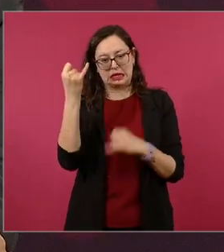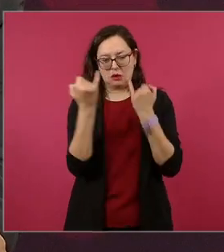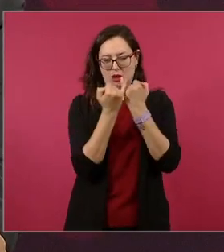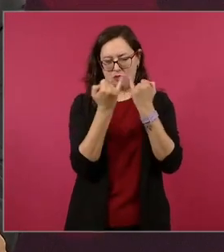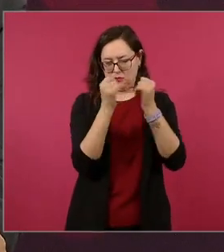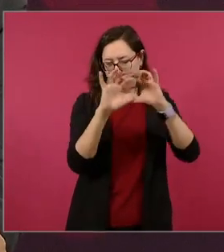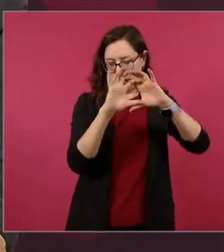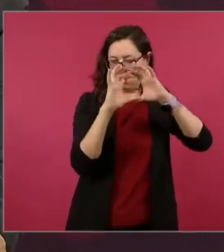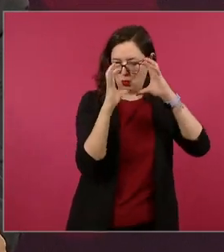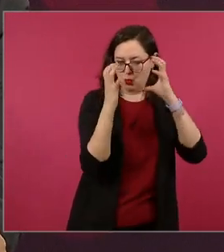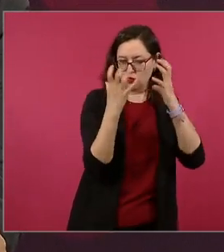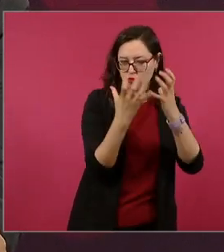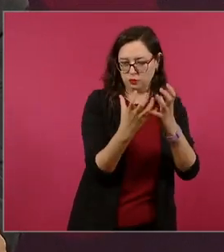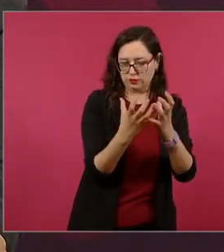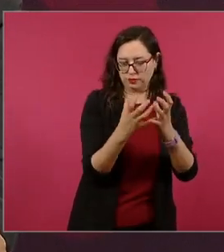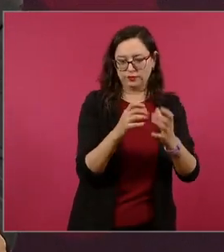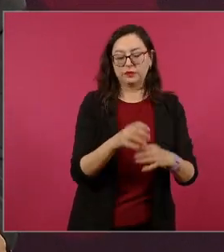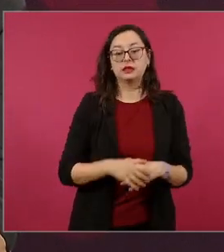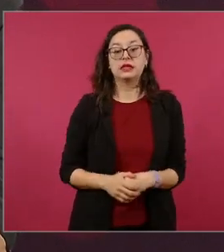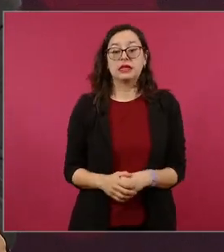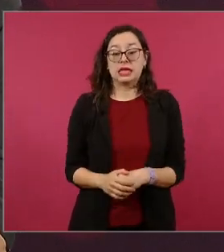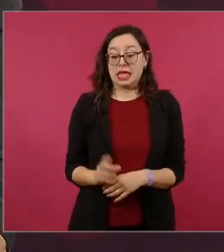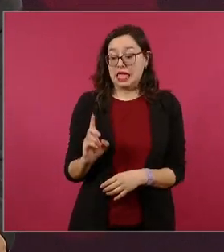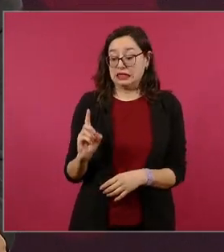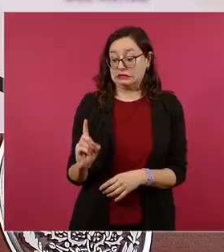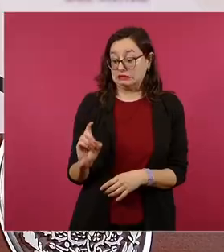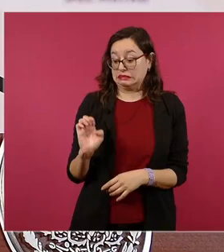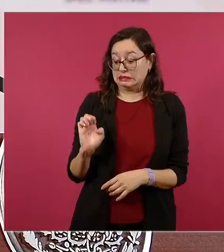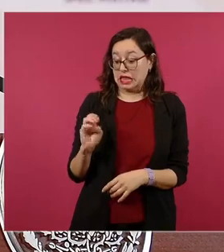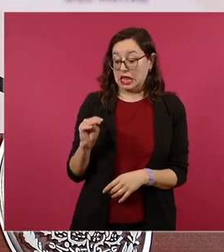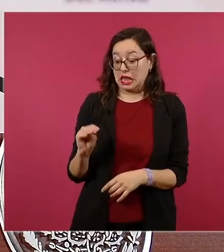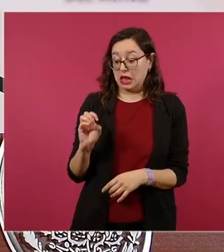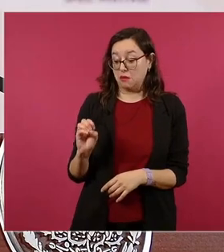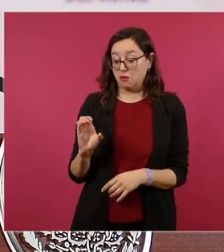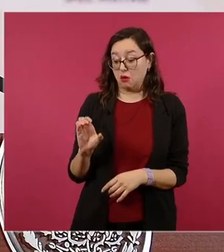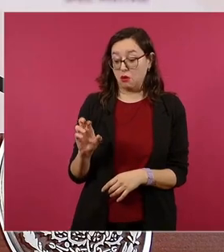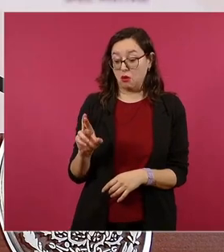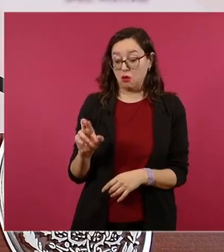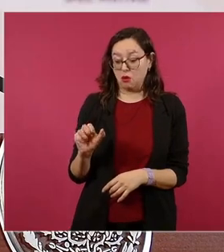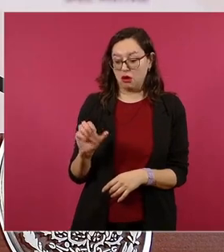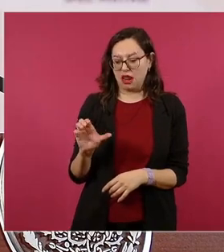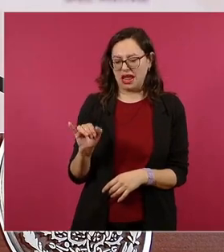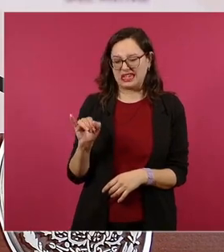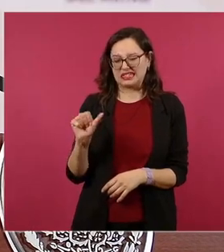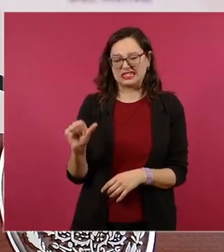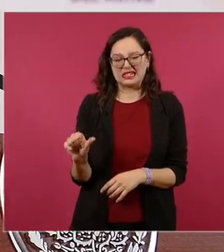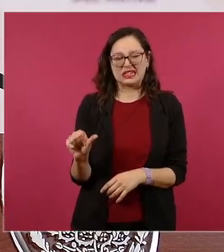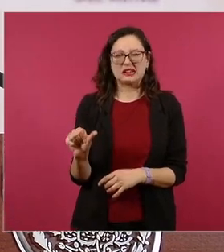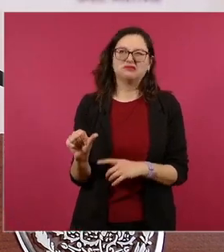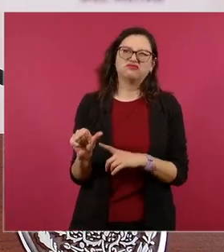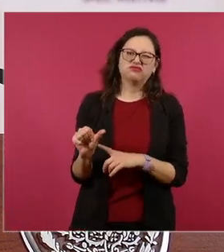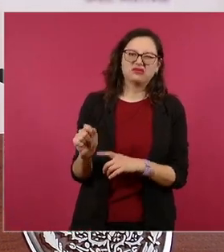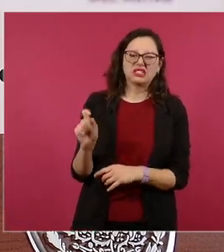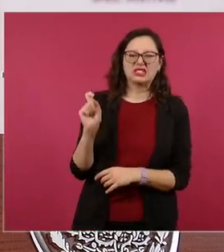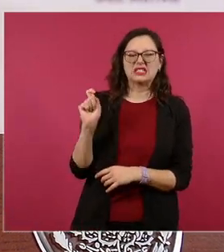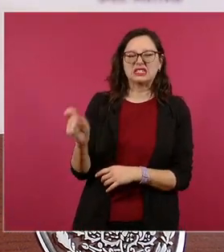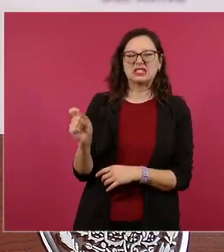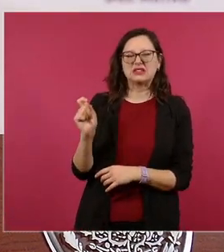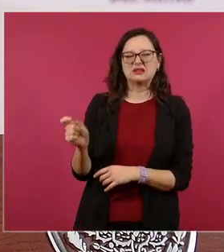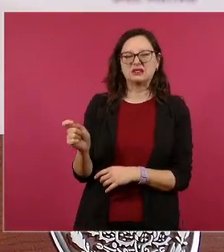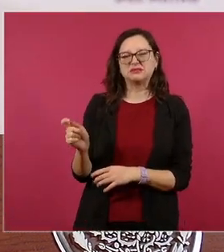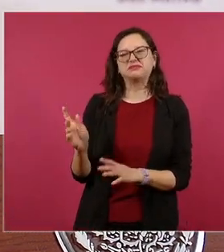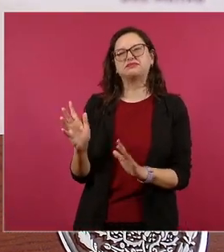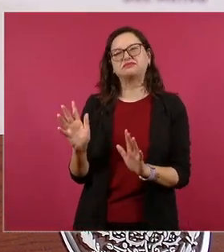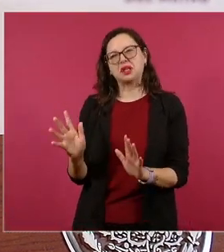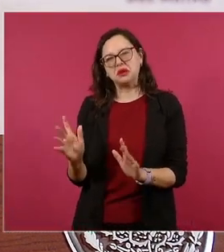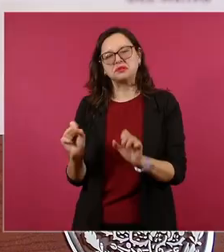democracia era básicamente un sistema